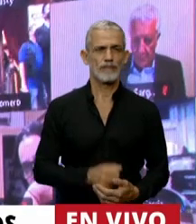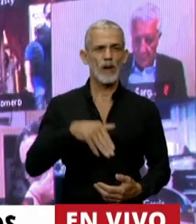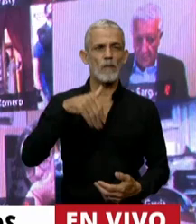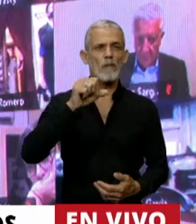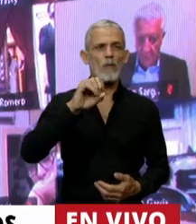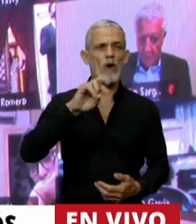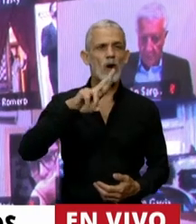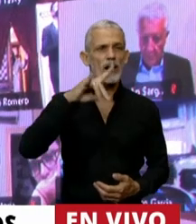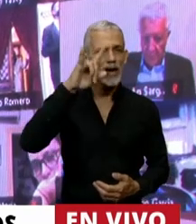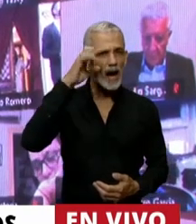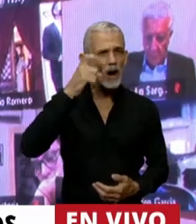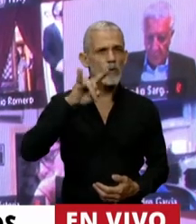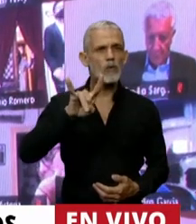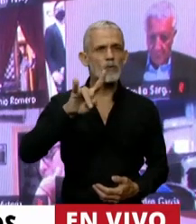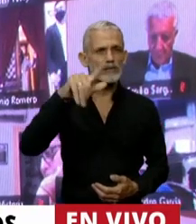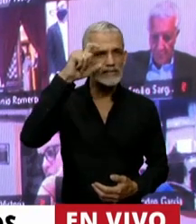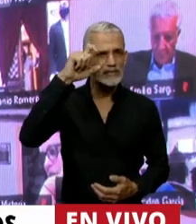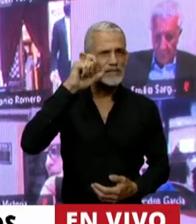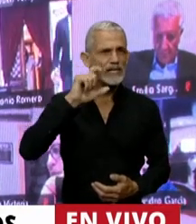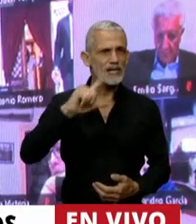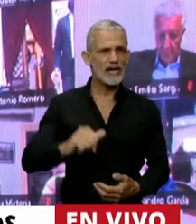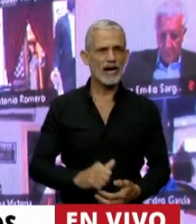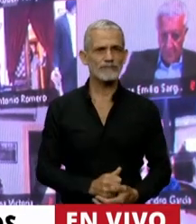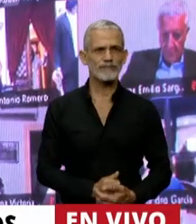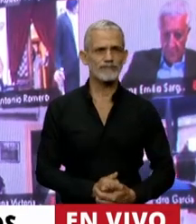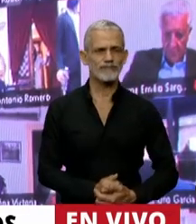Moró Cecilia.